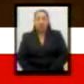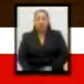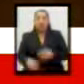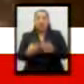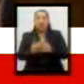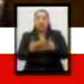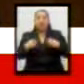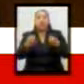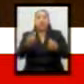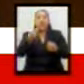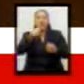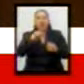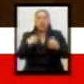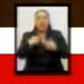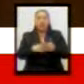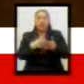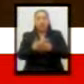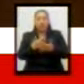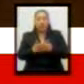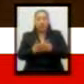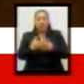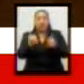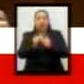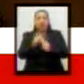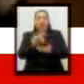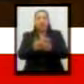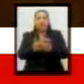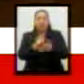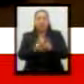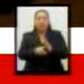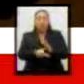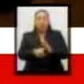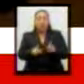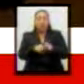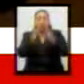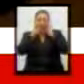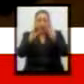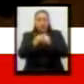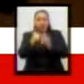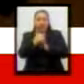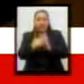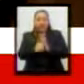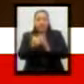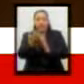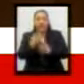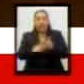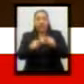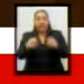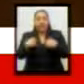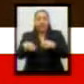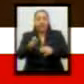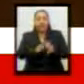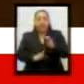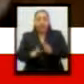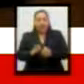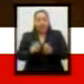las mujeres tenían que proponer sus propuestas y después, atendiendo a este artículo, solicitaban que eso debía ser financiado. Bueno,